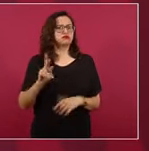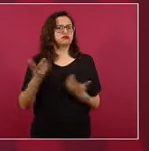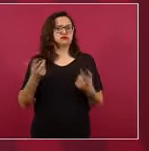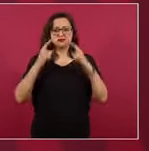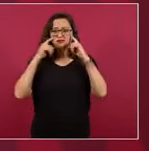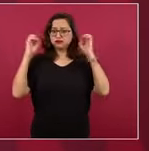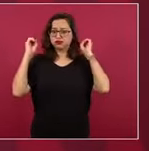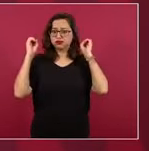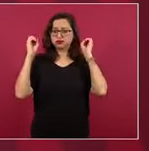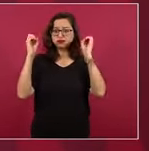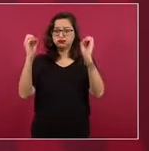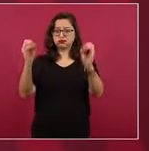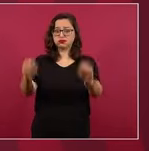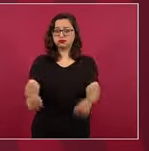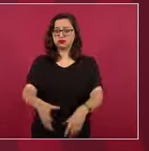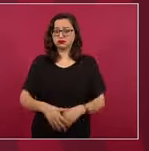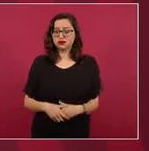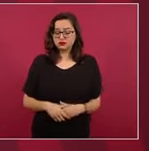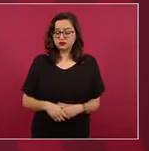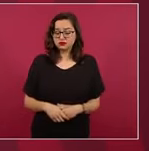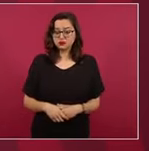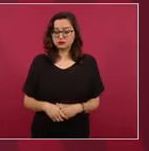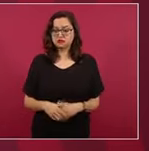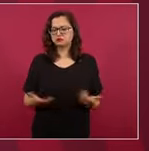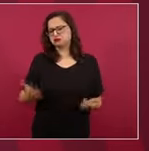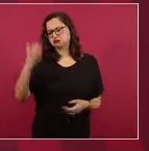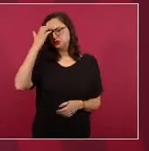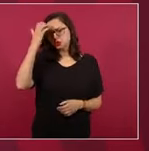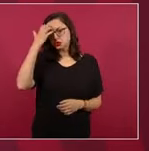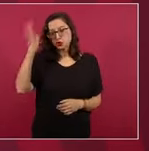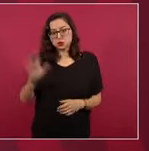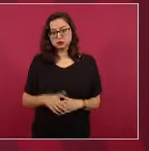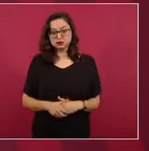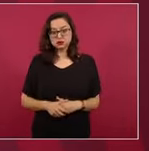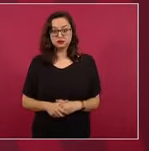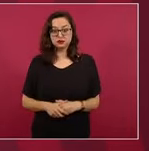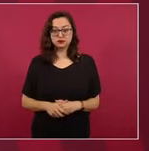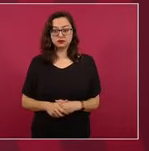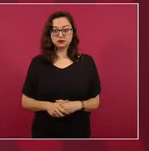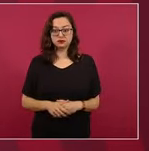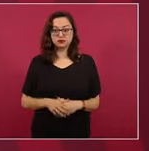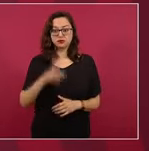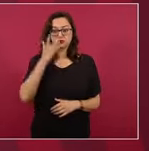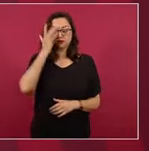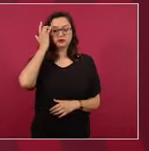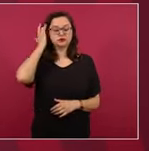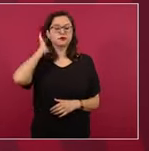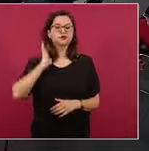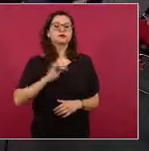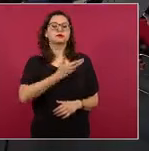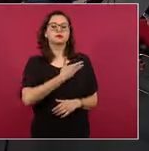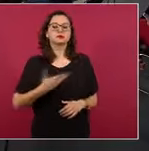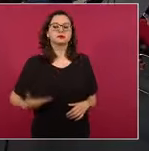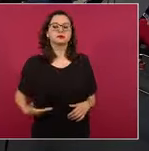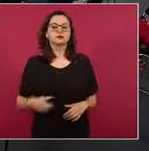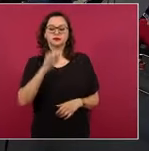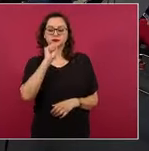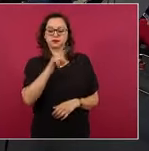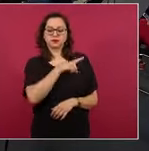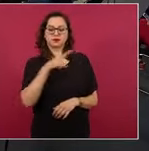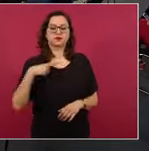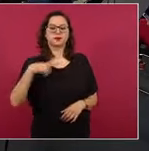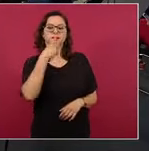algunos años, okay. Pero sí lo conozco. Muchas gracias. Señor presidente, comentarle también que la Secretaría de